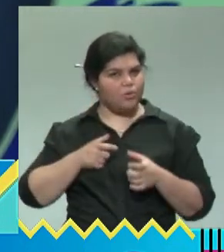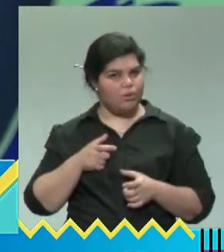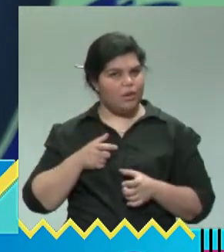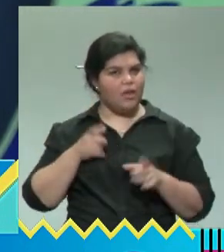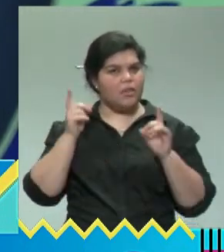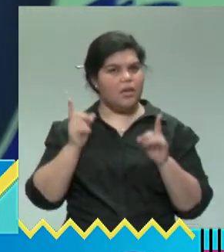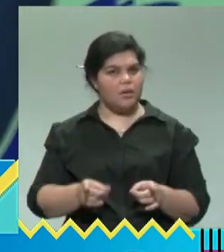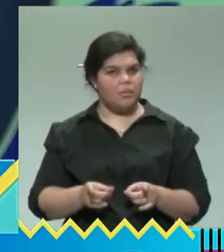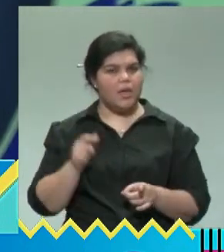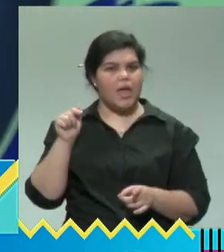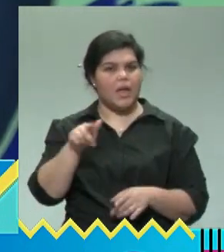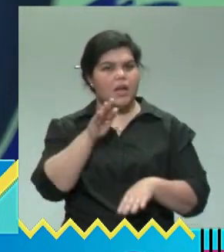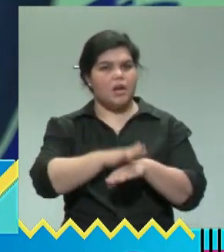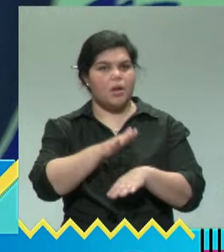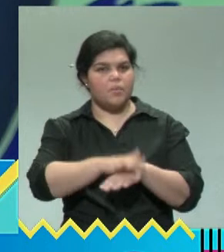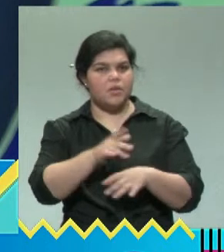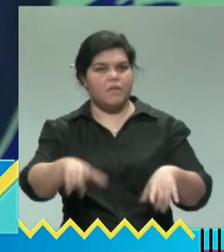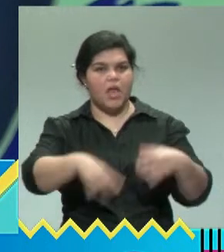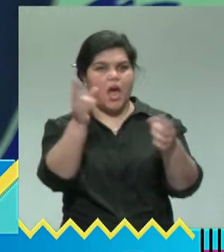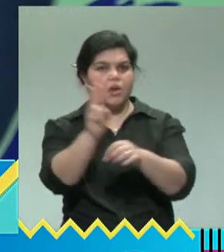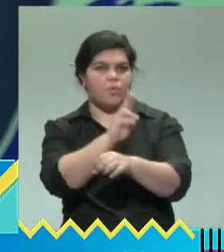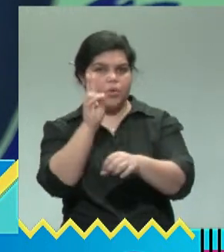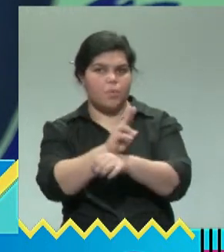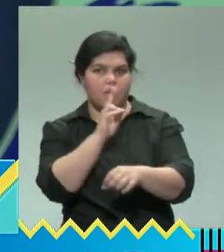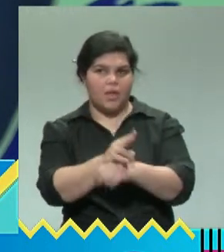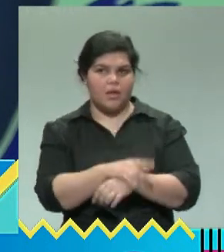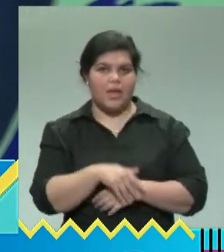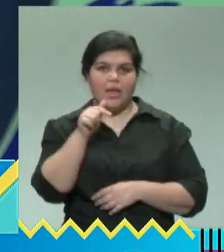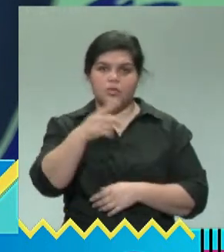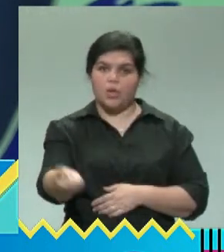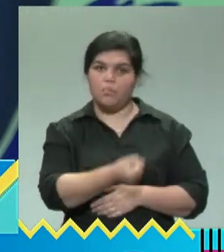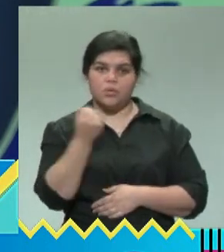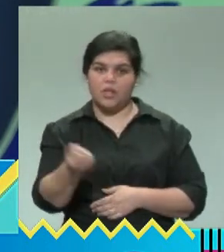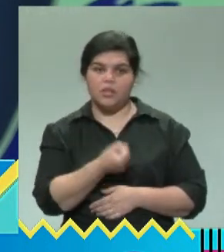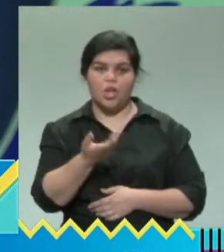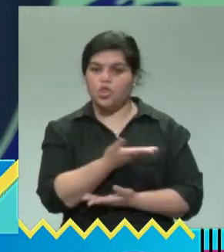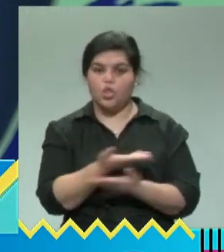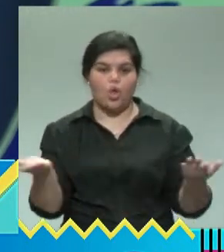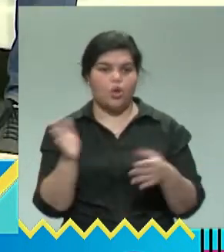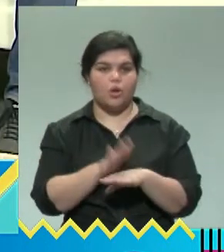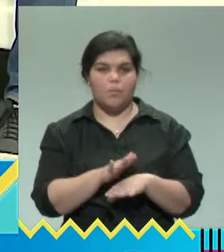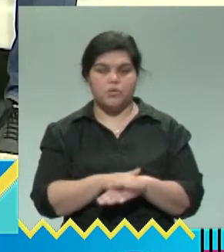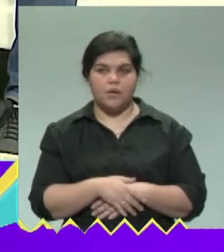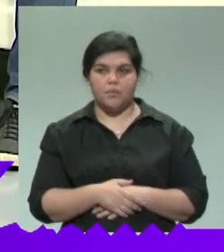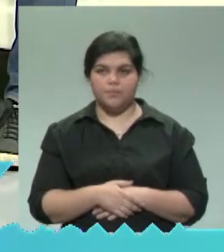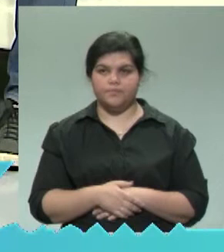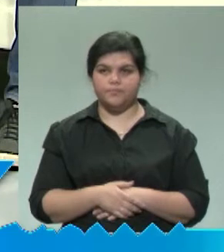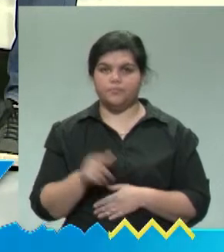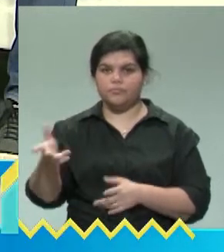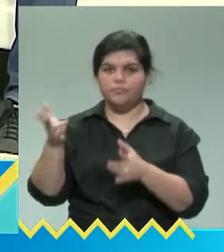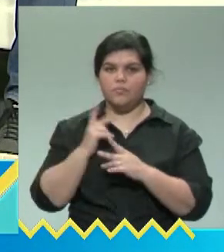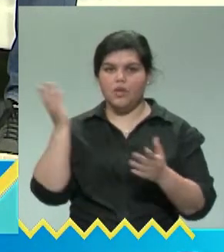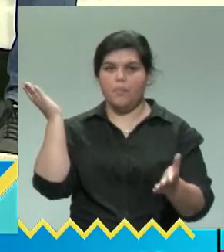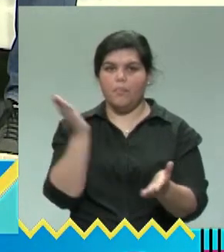tiene la responsabilidad de cumplir y cuidar ese arbolado, ¿no? Que no es poco porque es de todos. No, seguro, porque vos hablabas más temprano de esto de las multas que se le